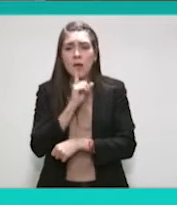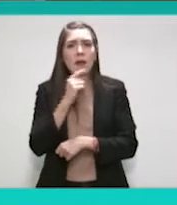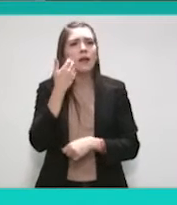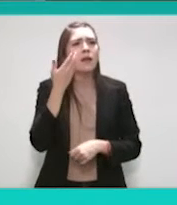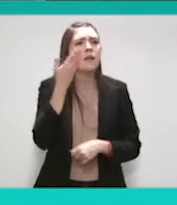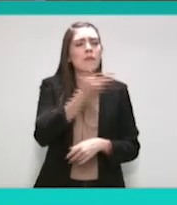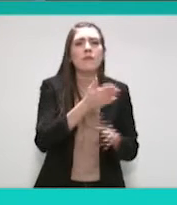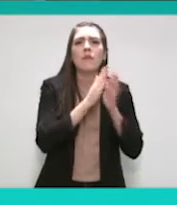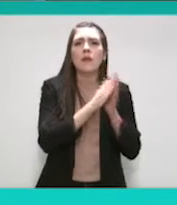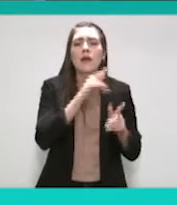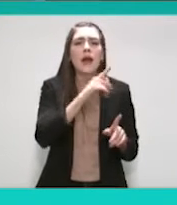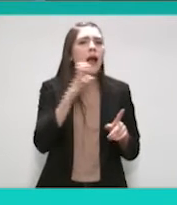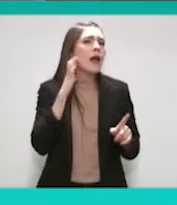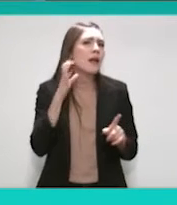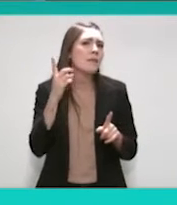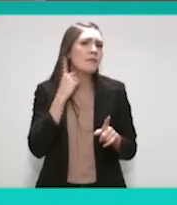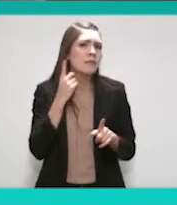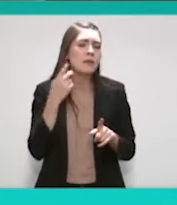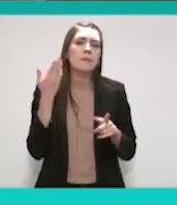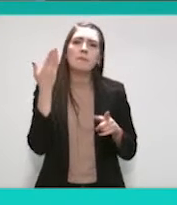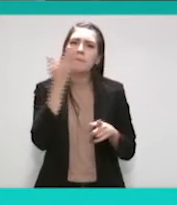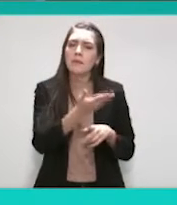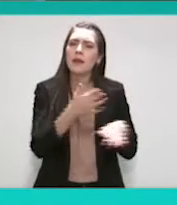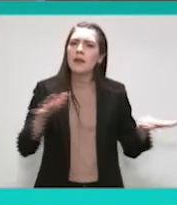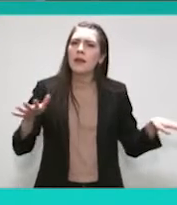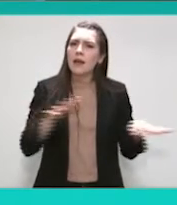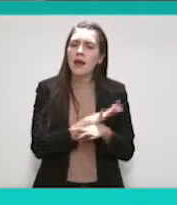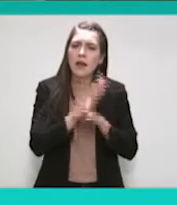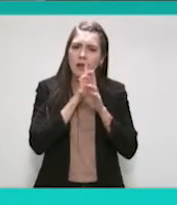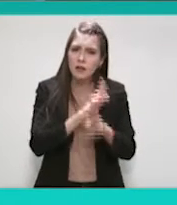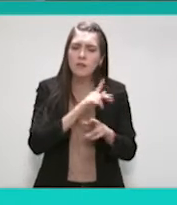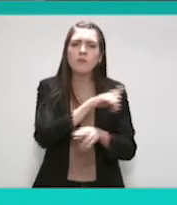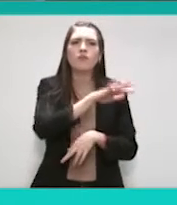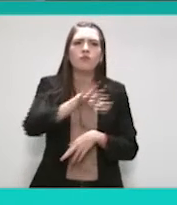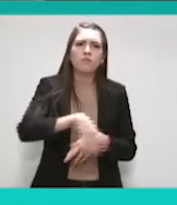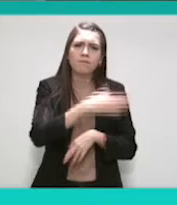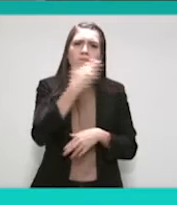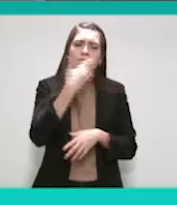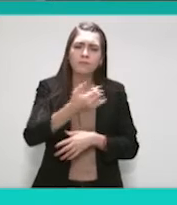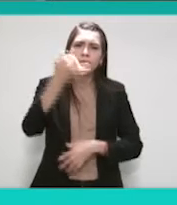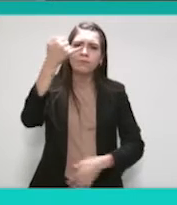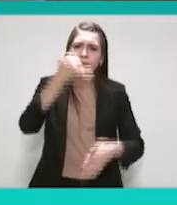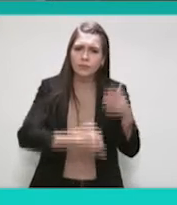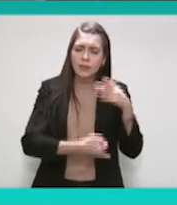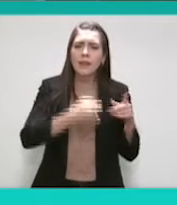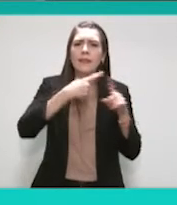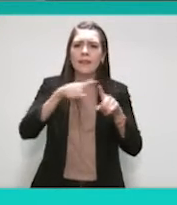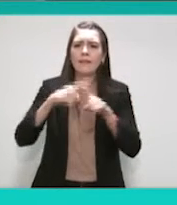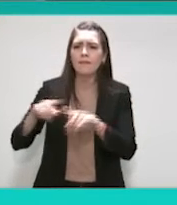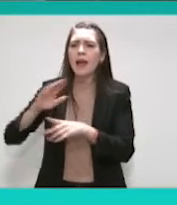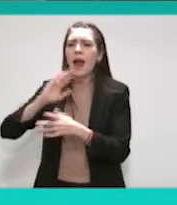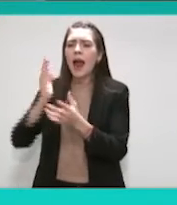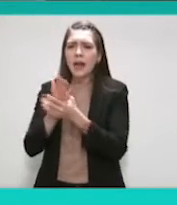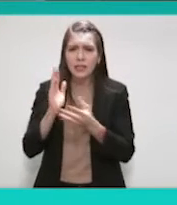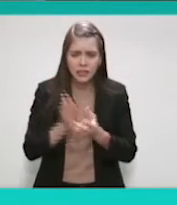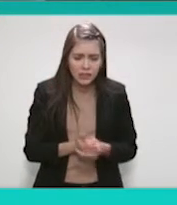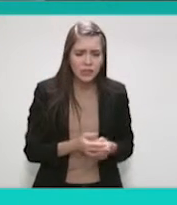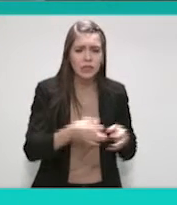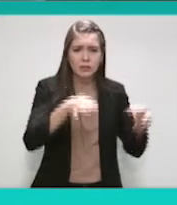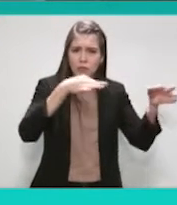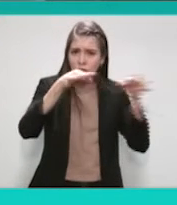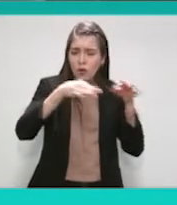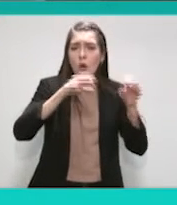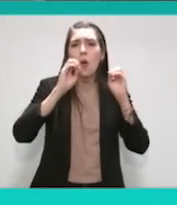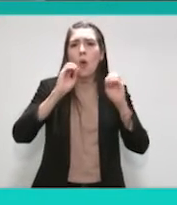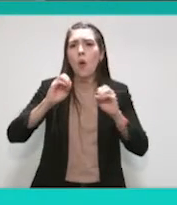respuesta de la cámara diputados a efecto de que realice una búsqueda exhaustiva y razonable los archivos físicos y electrónicos de